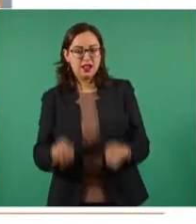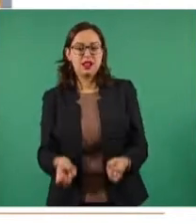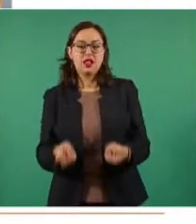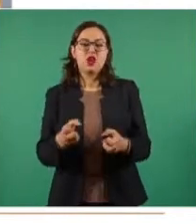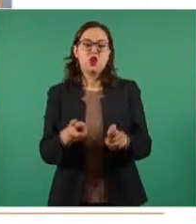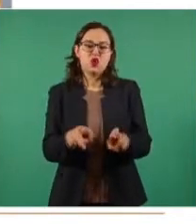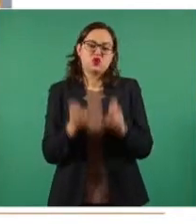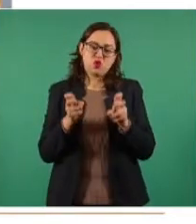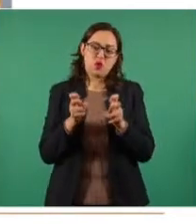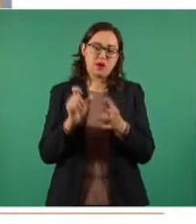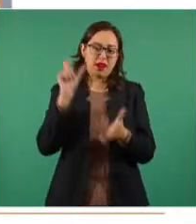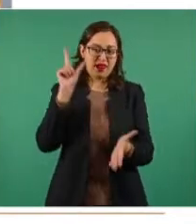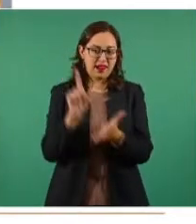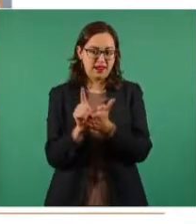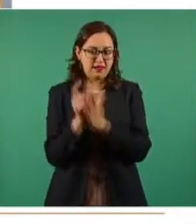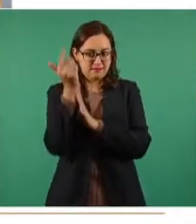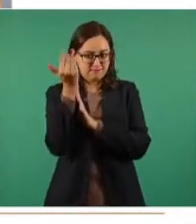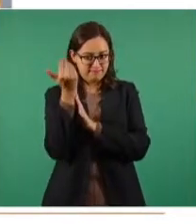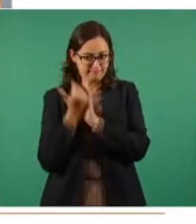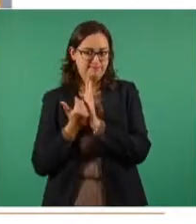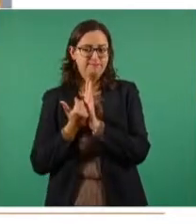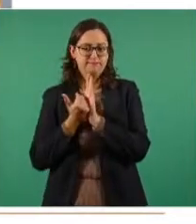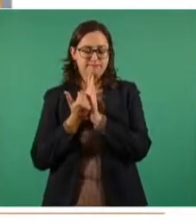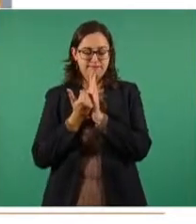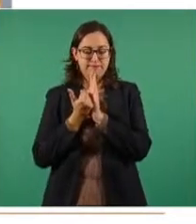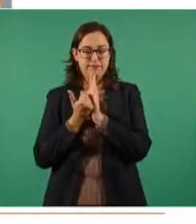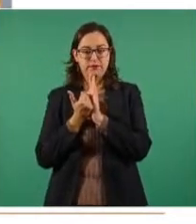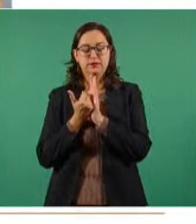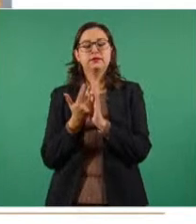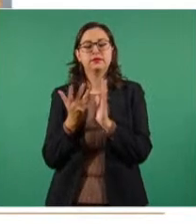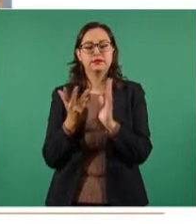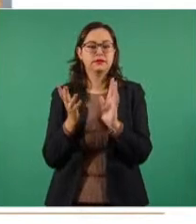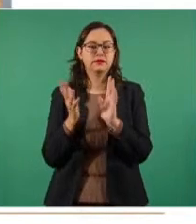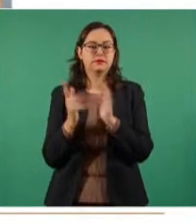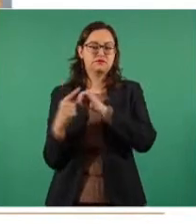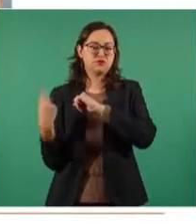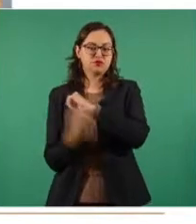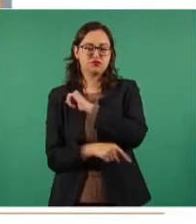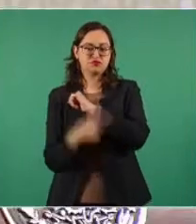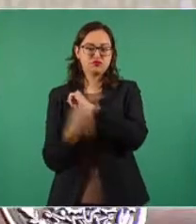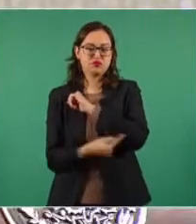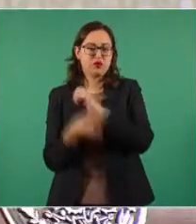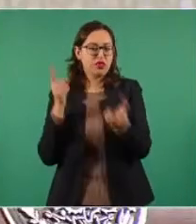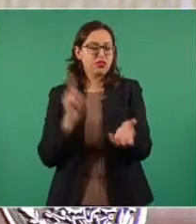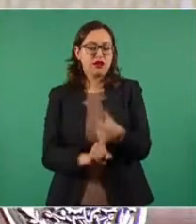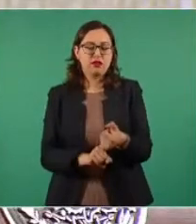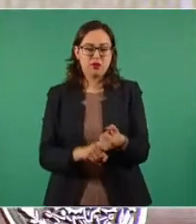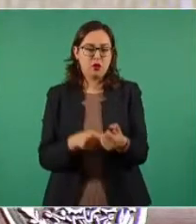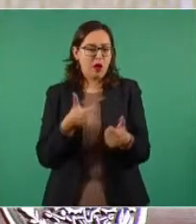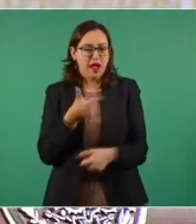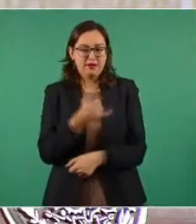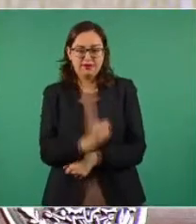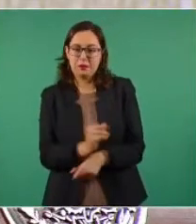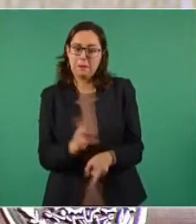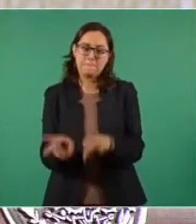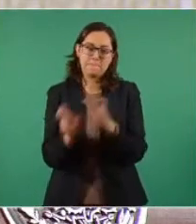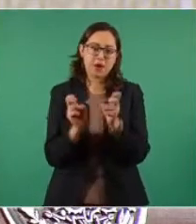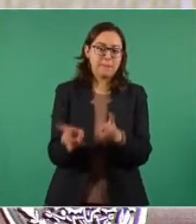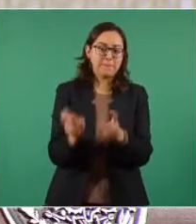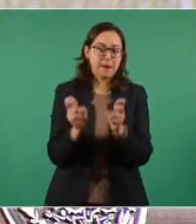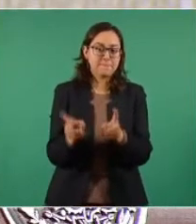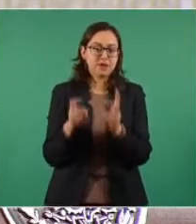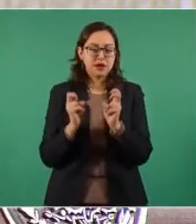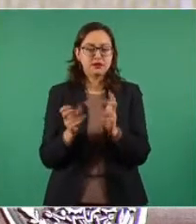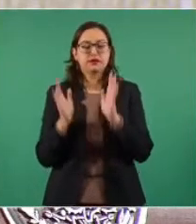consumidores para darles menos de un litro ya de manera automatizada y ésta esta estación